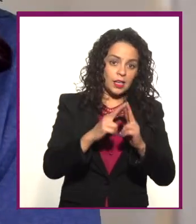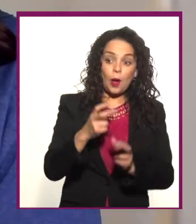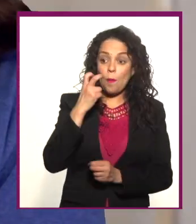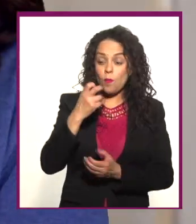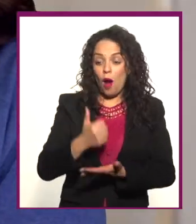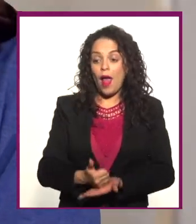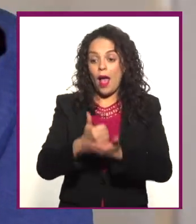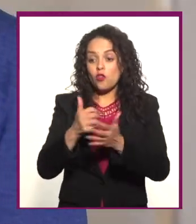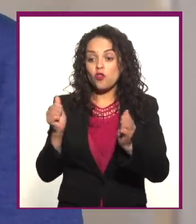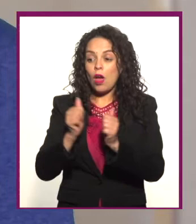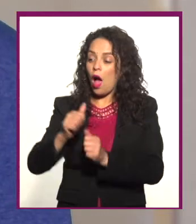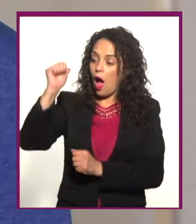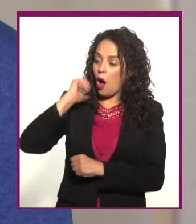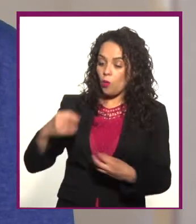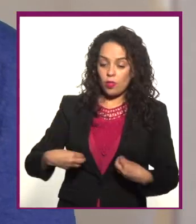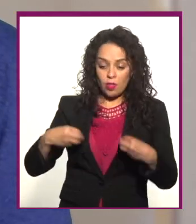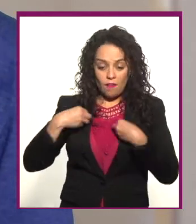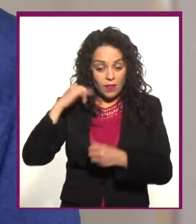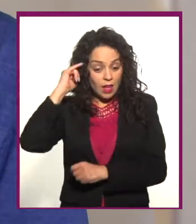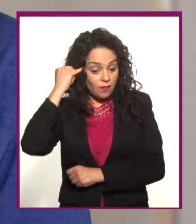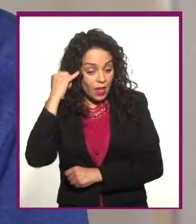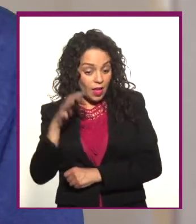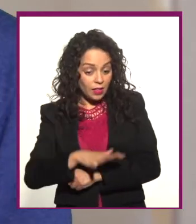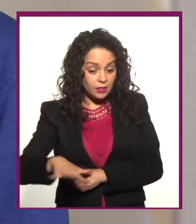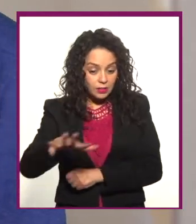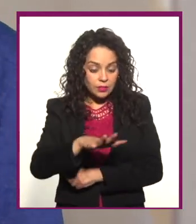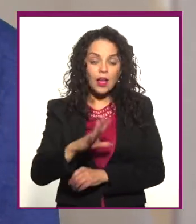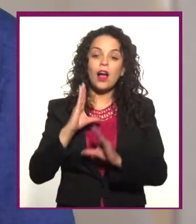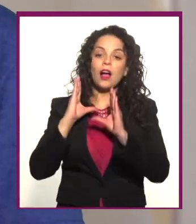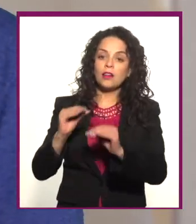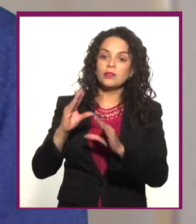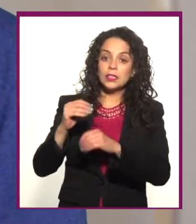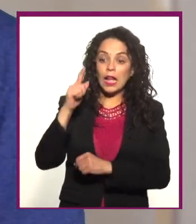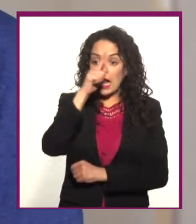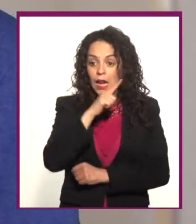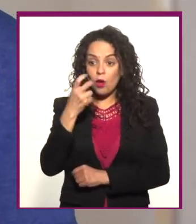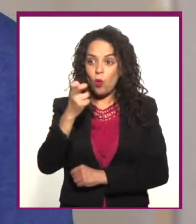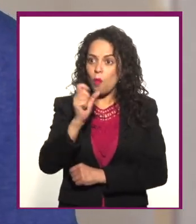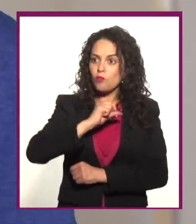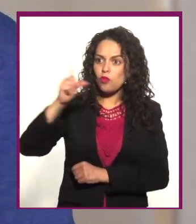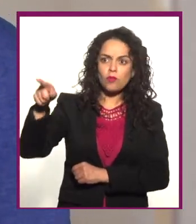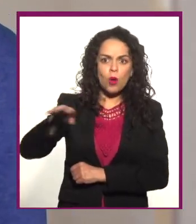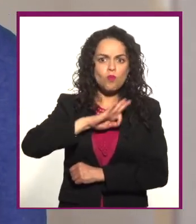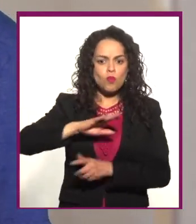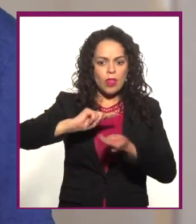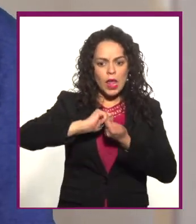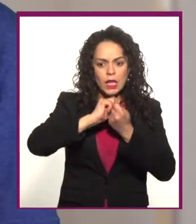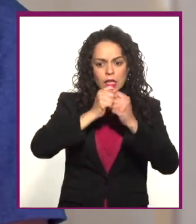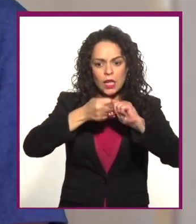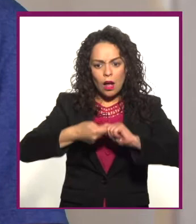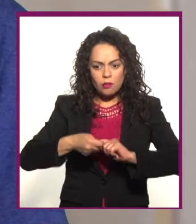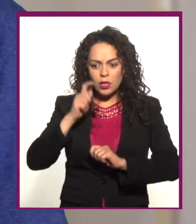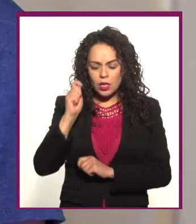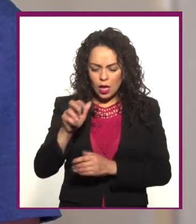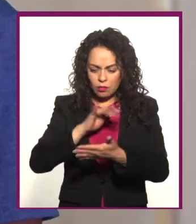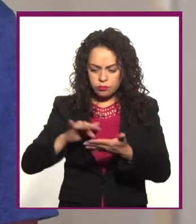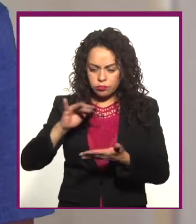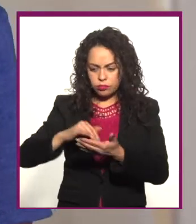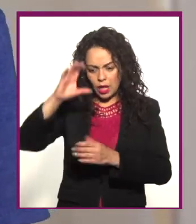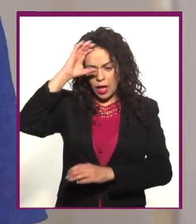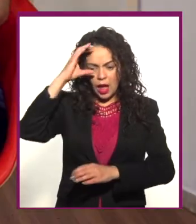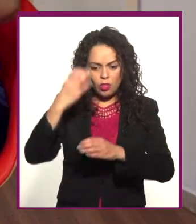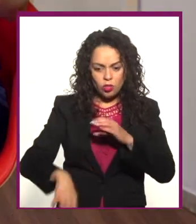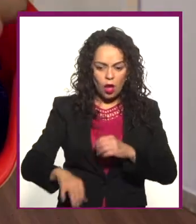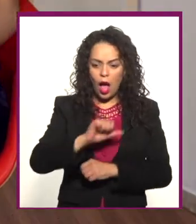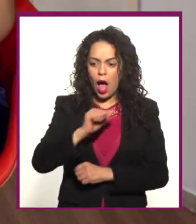ayuda de los antiguos pobladores indígenas, profundizó en el conocimiento de esta lengua, tanto que llegó a traducir textos católicos al